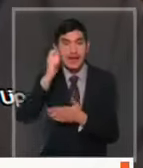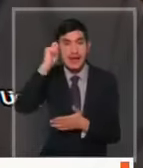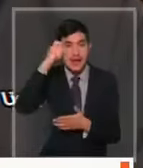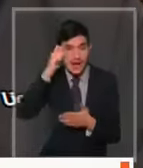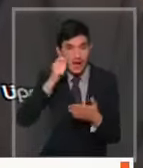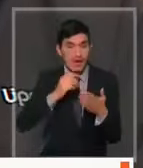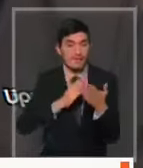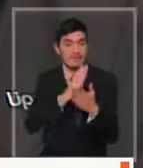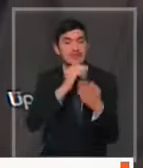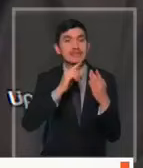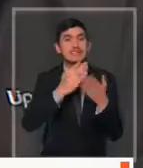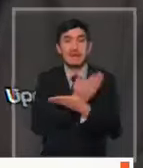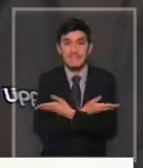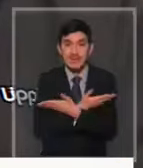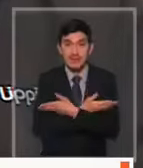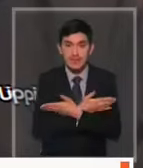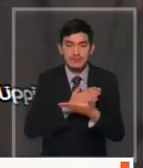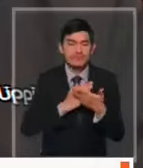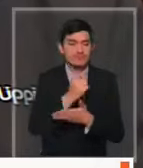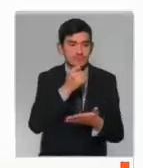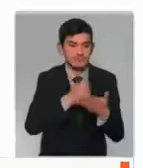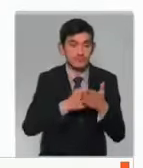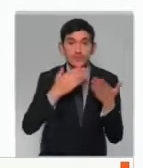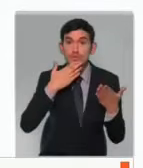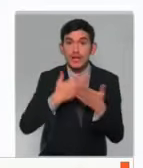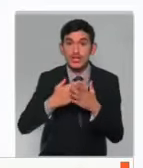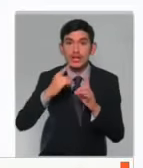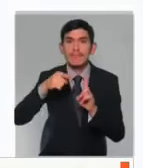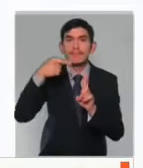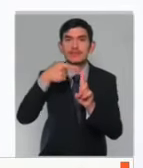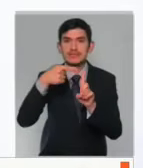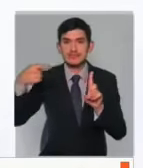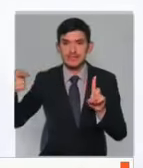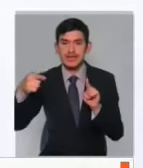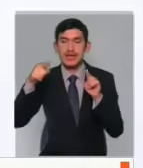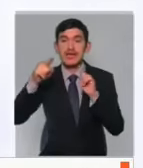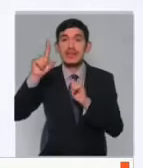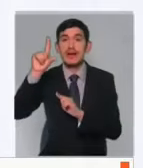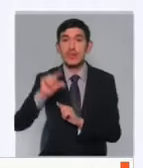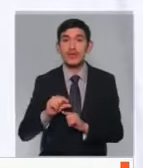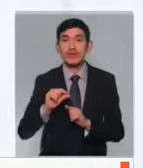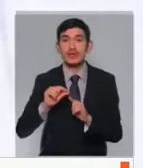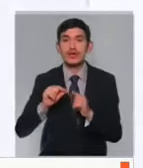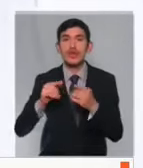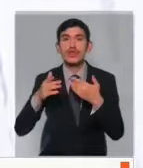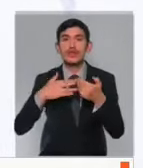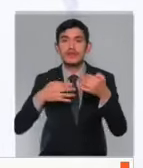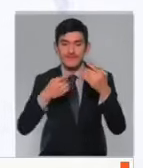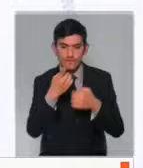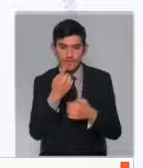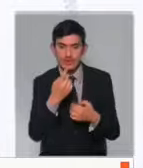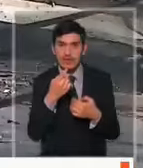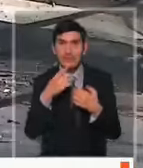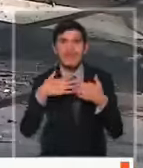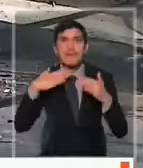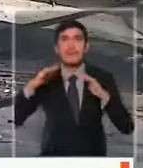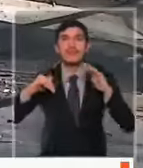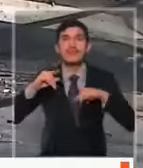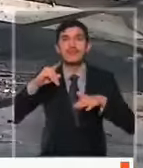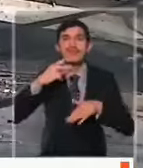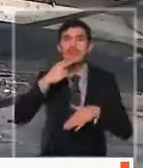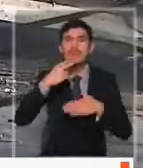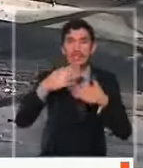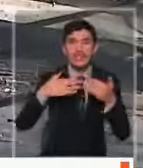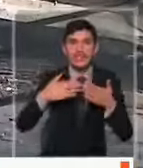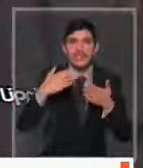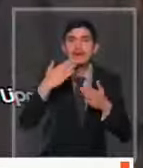empezar a pagar en San Felipe durante la próxima semana. El descuento aparecerá en su cuenta. El monto depende de dónde vive y de cuántas horas estuvo